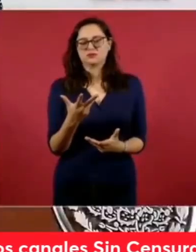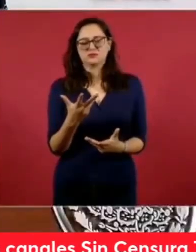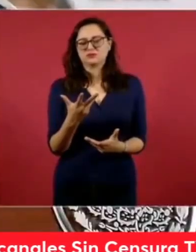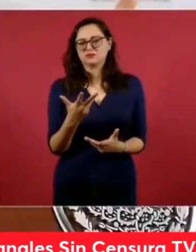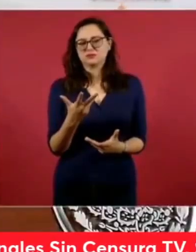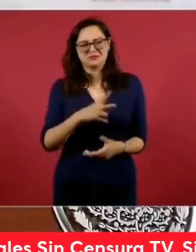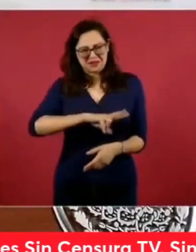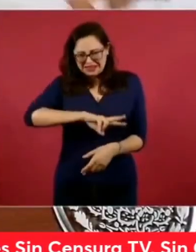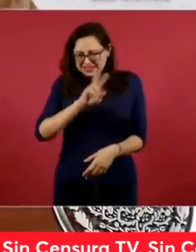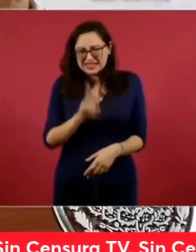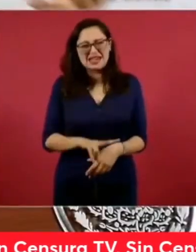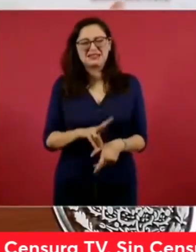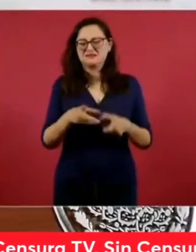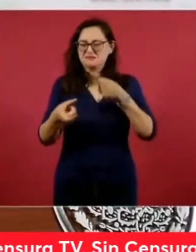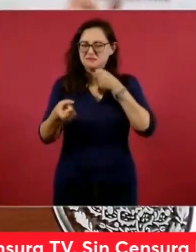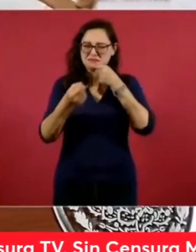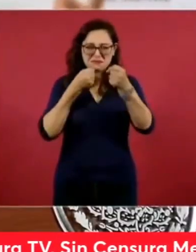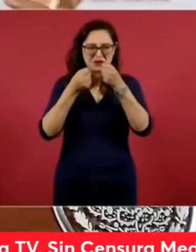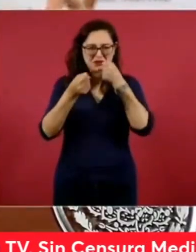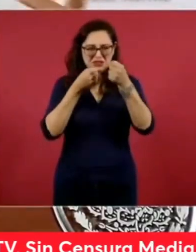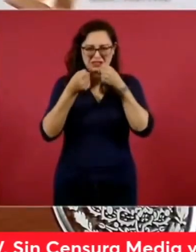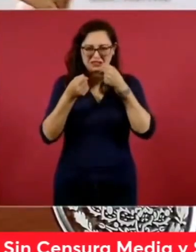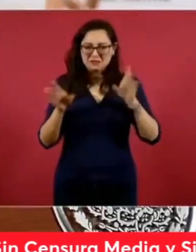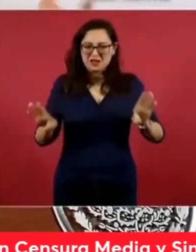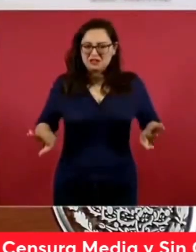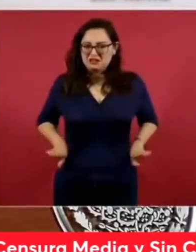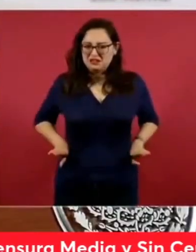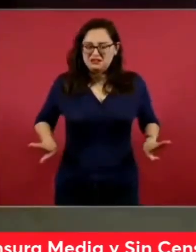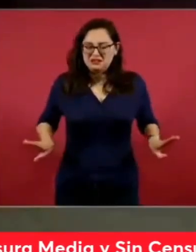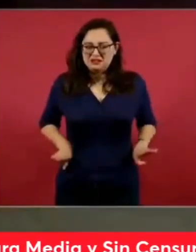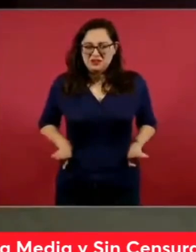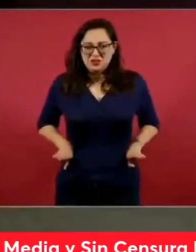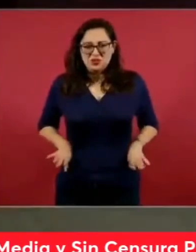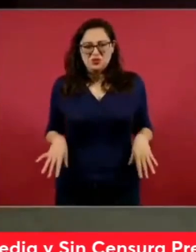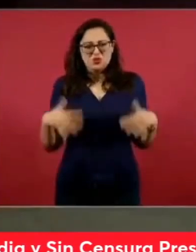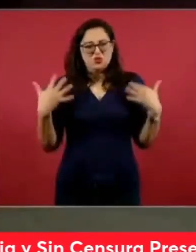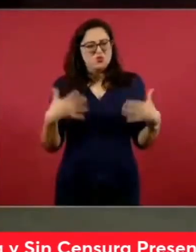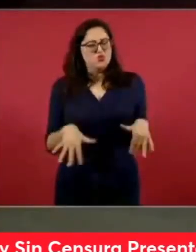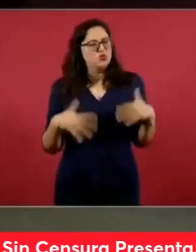actuando como un pasquín del New York Times.